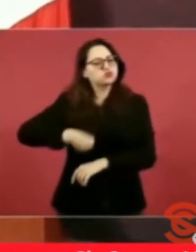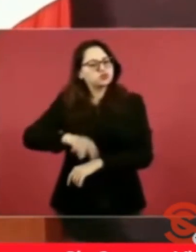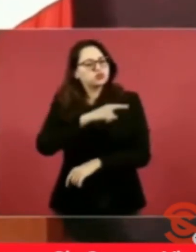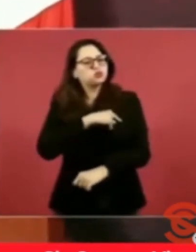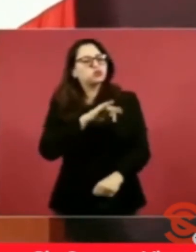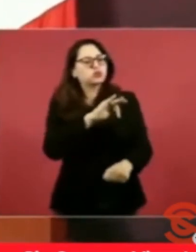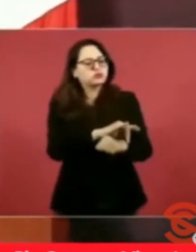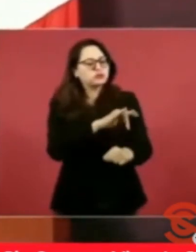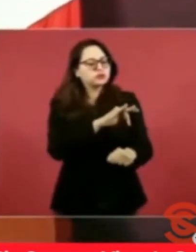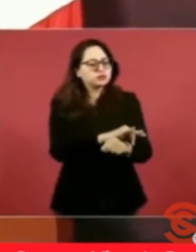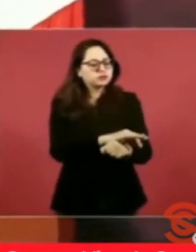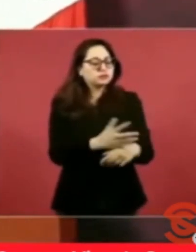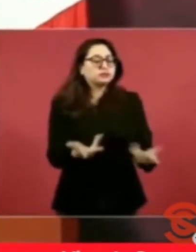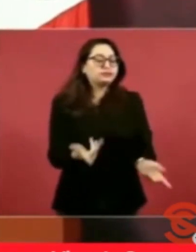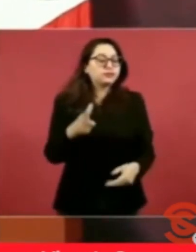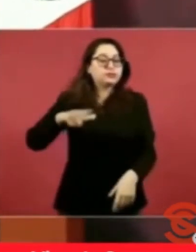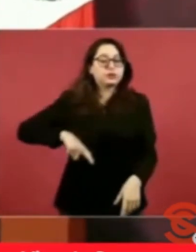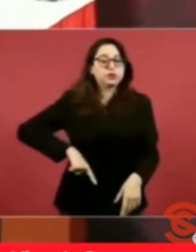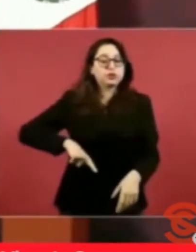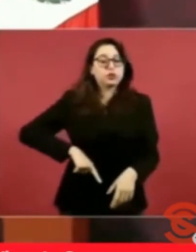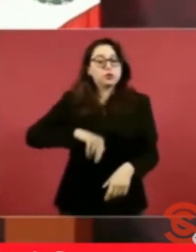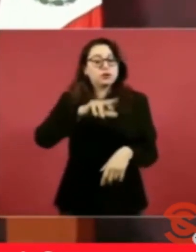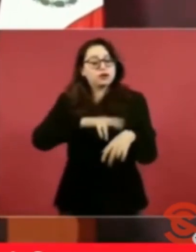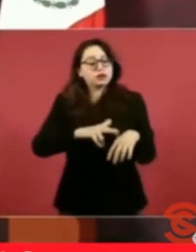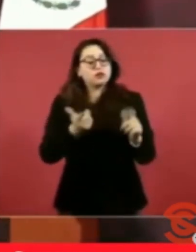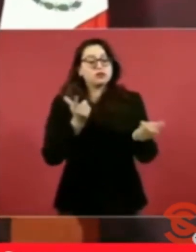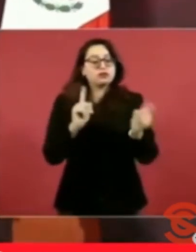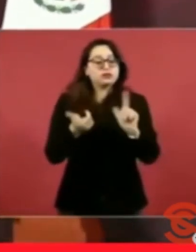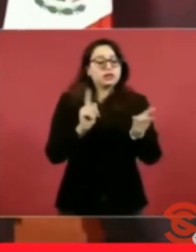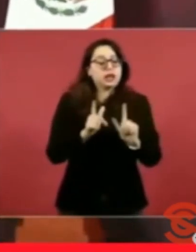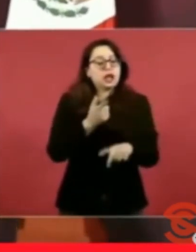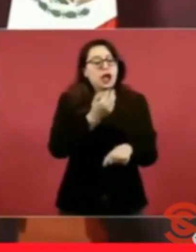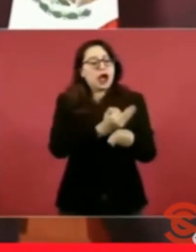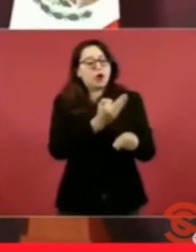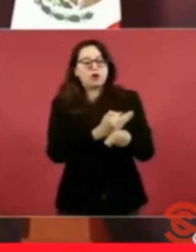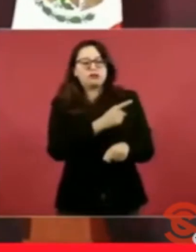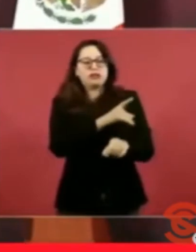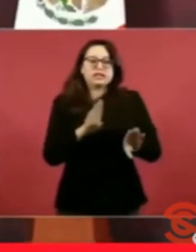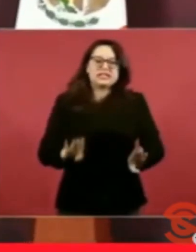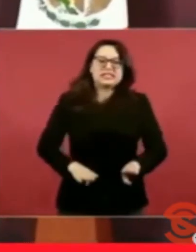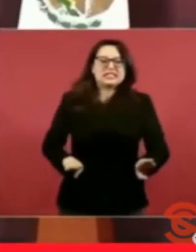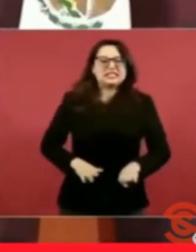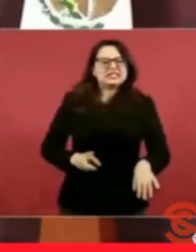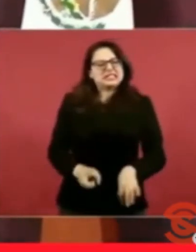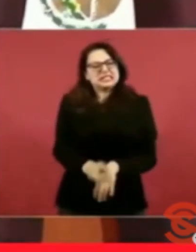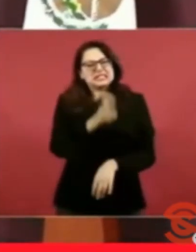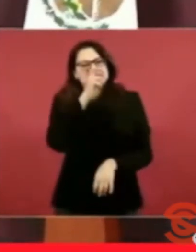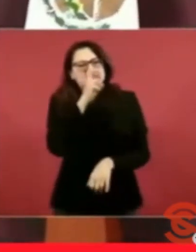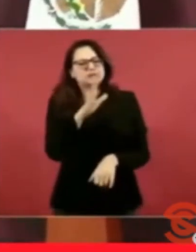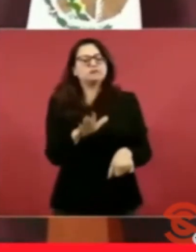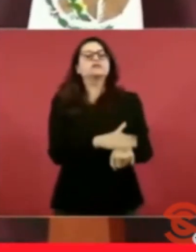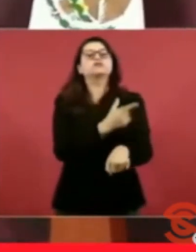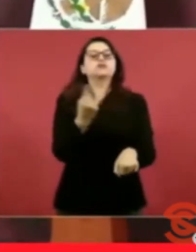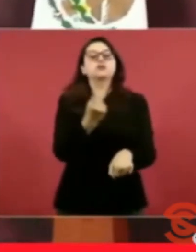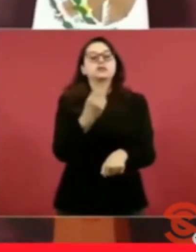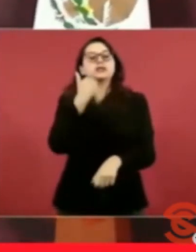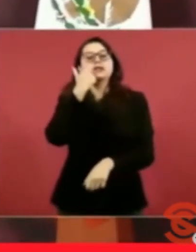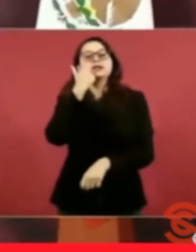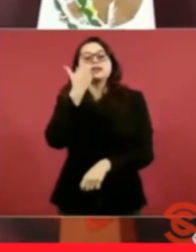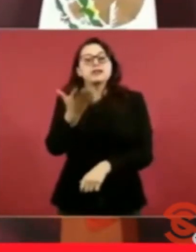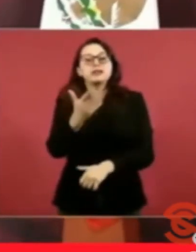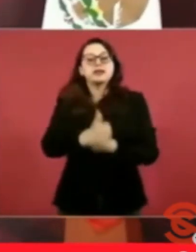que el gobernador de Texas actúa de esa forma porque quiere ser candidato